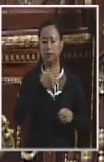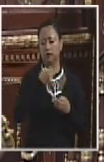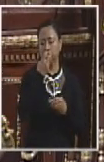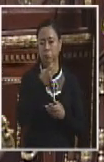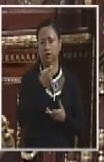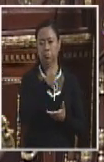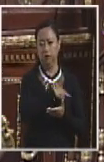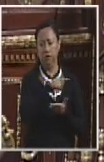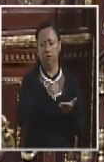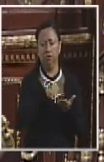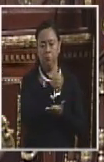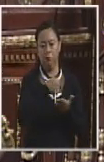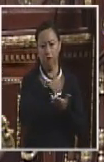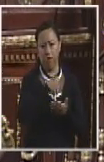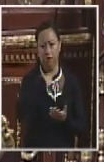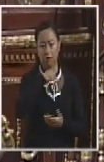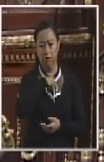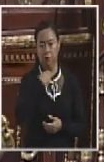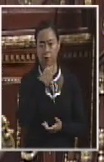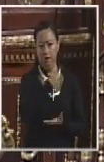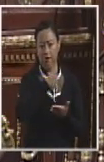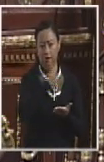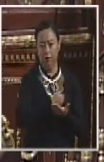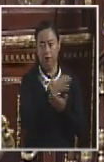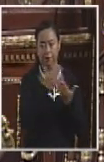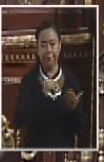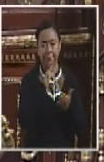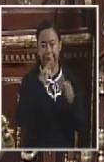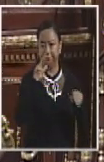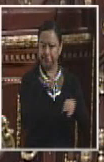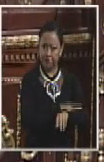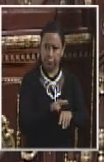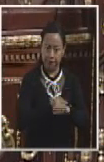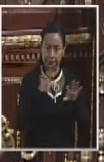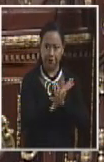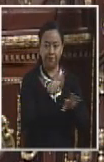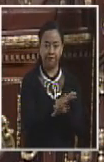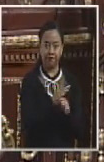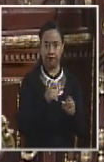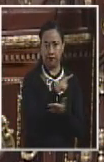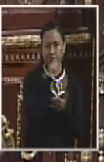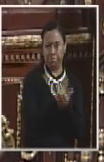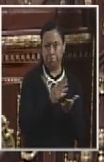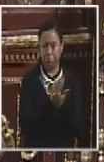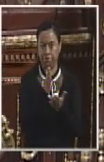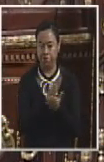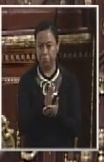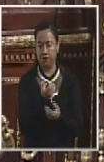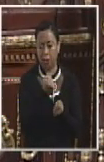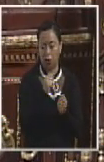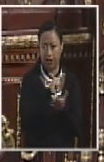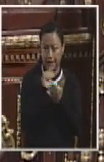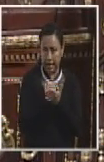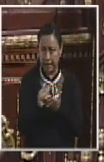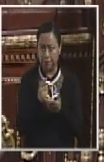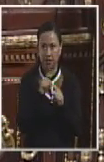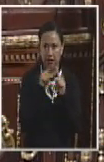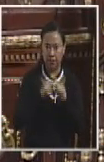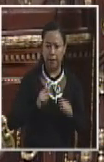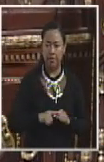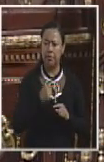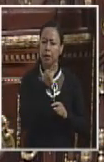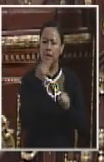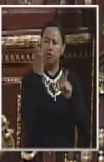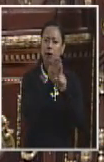ciudad. Las reformas a la Ley de Derecho al Acceso, Disposición y Saneamiento del Agua de la ciudad que se han propuesto están encaminadas a establecer